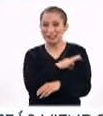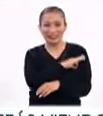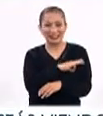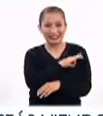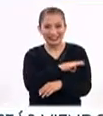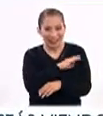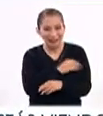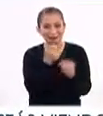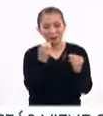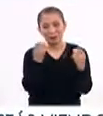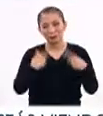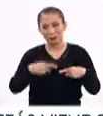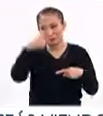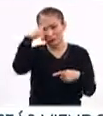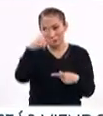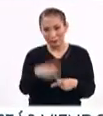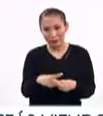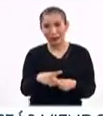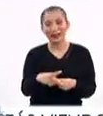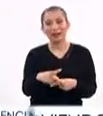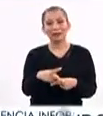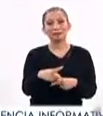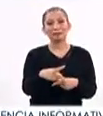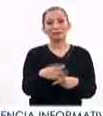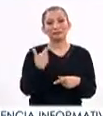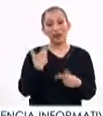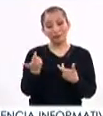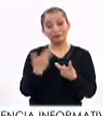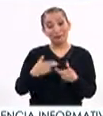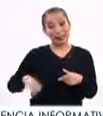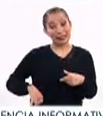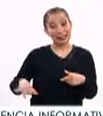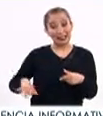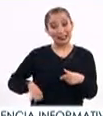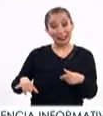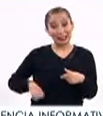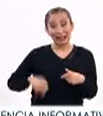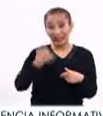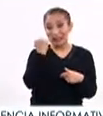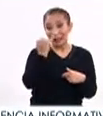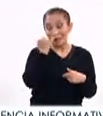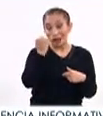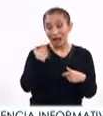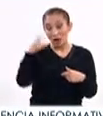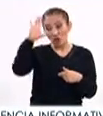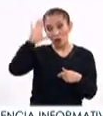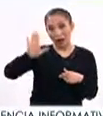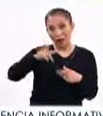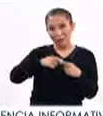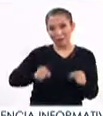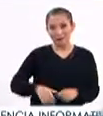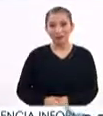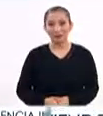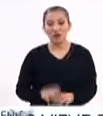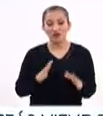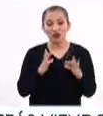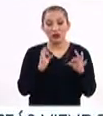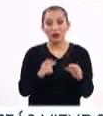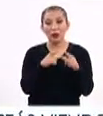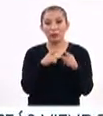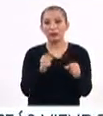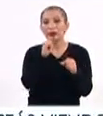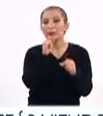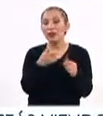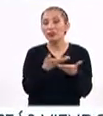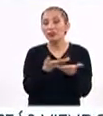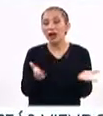de que muchos mexicanos estén interesados en el idioma y la cultura japonesa. Fundación Japón